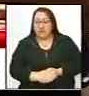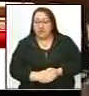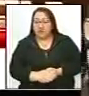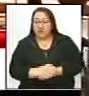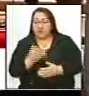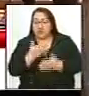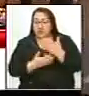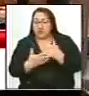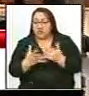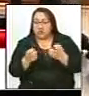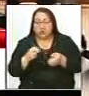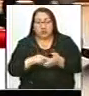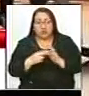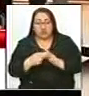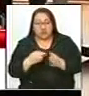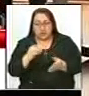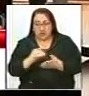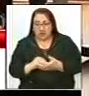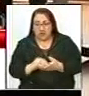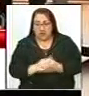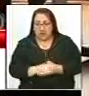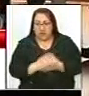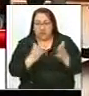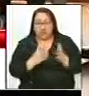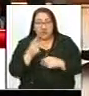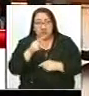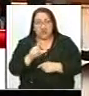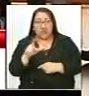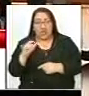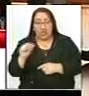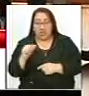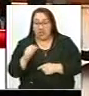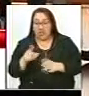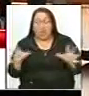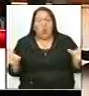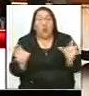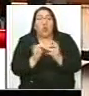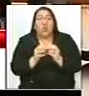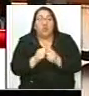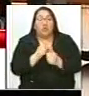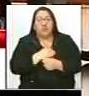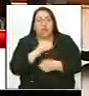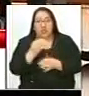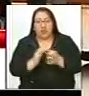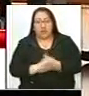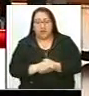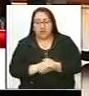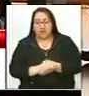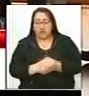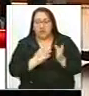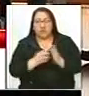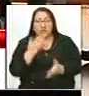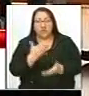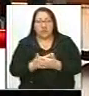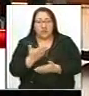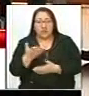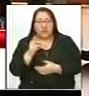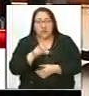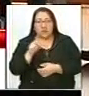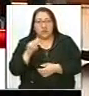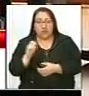contraposición a lo que quisiéramos, digamos, de alguna manera, preparar para JICA. O sea, que conjuntamente con el Ministerio de Economía preparemos esa propuesta para